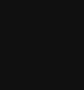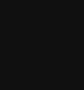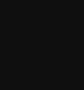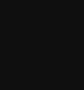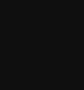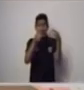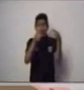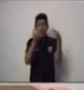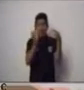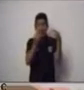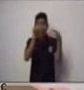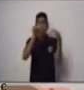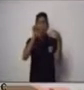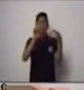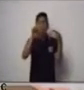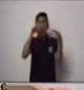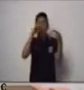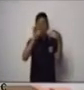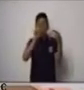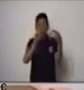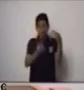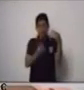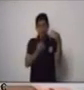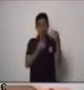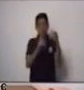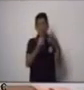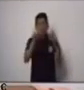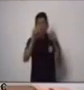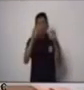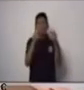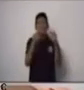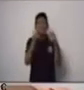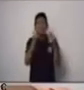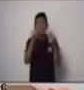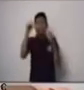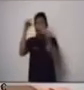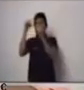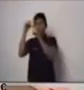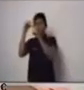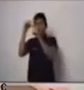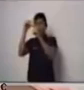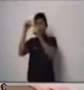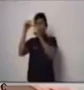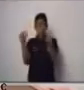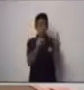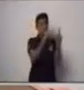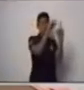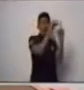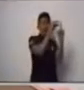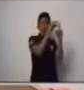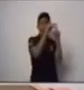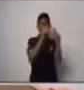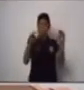montes entonces en cada gaveta vamos a colocar una palabra aquí salta